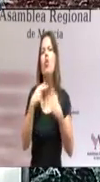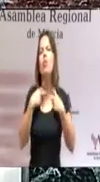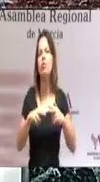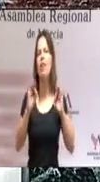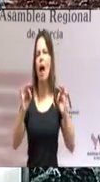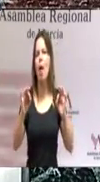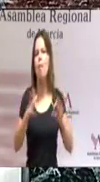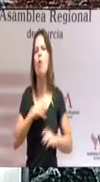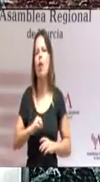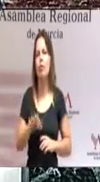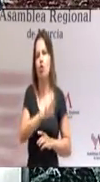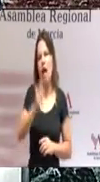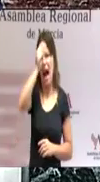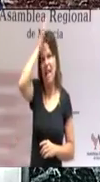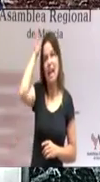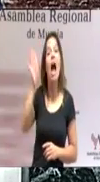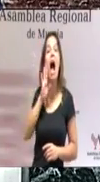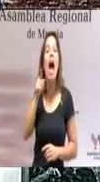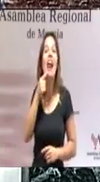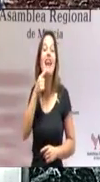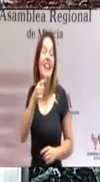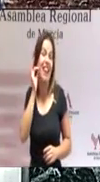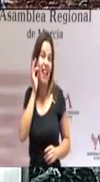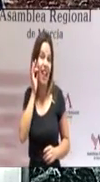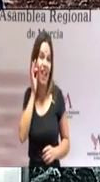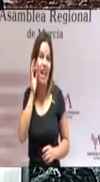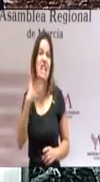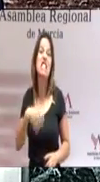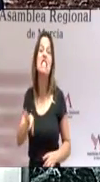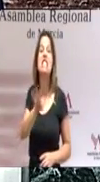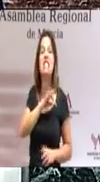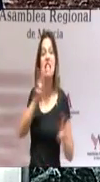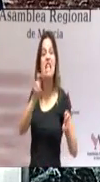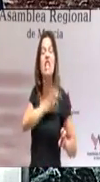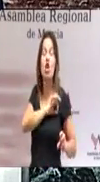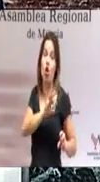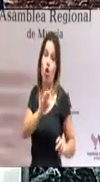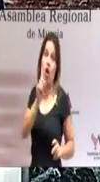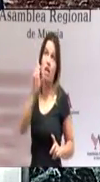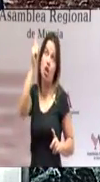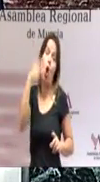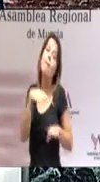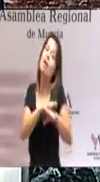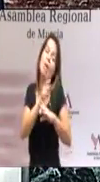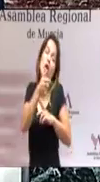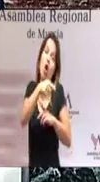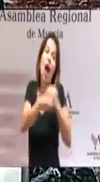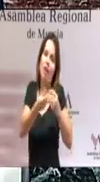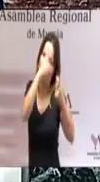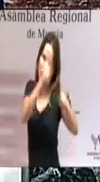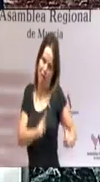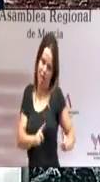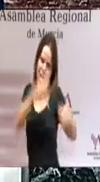de Cartagena, que dijo textualmente, señor, perdónalos, porque no saben lo que hacen, a los que votan al